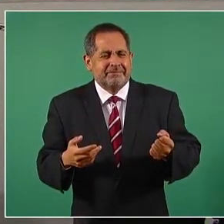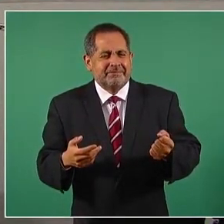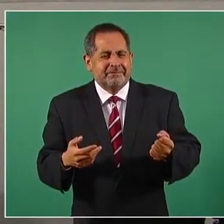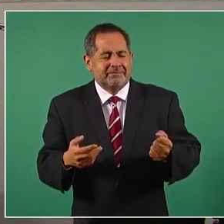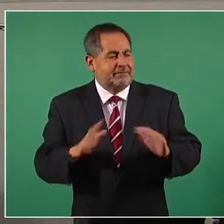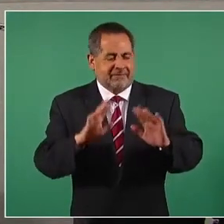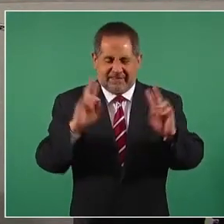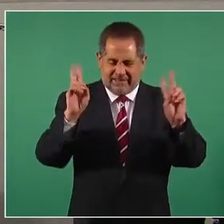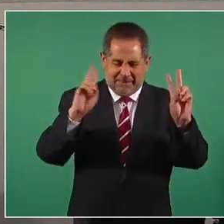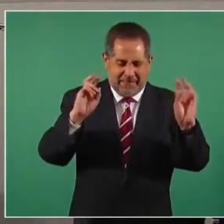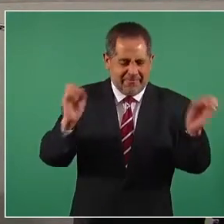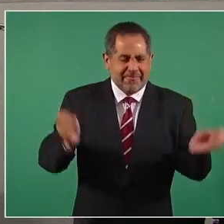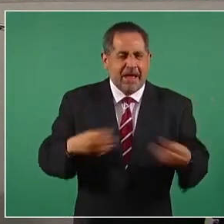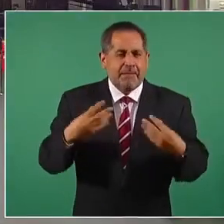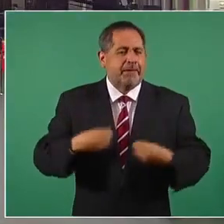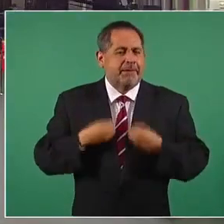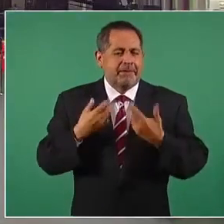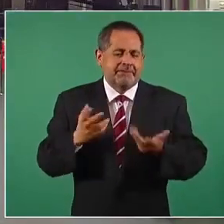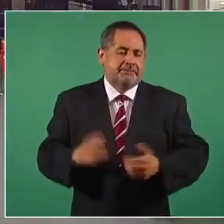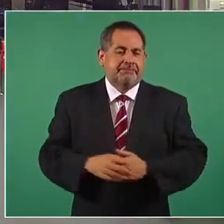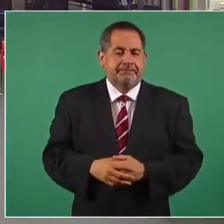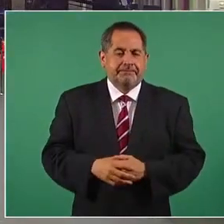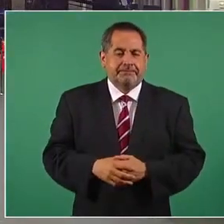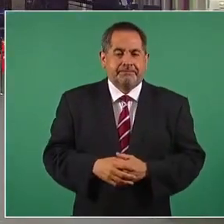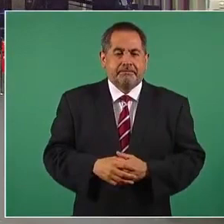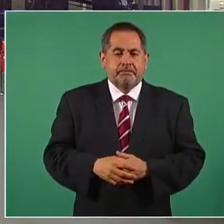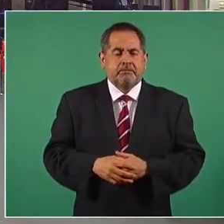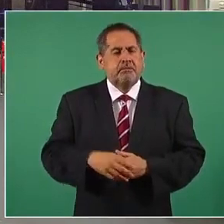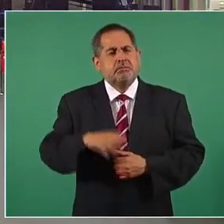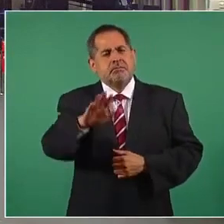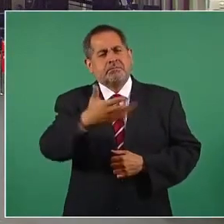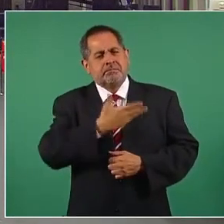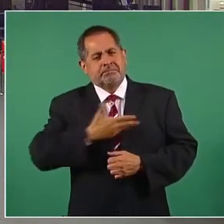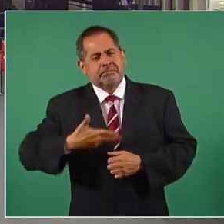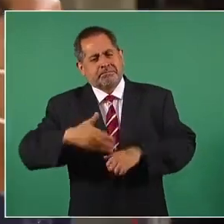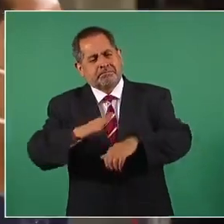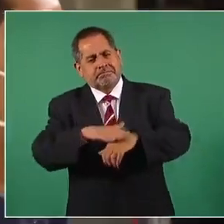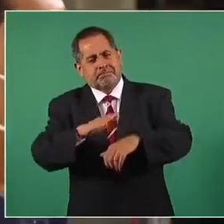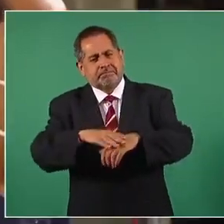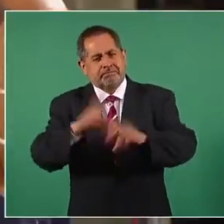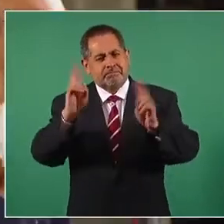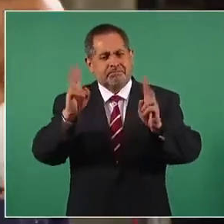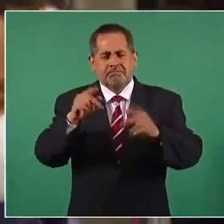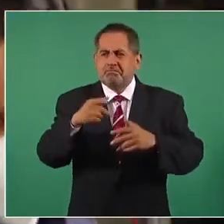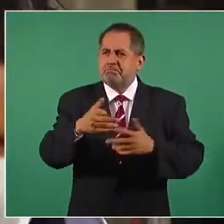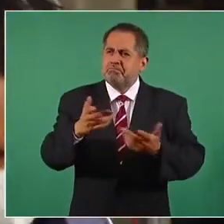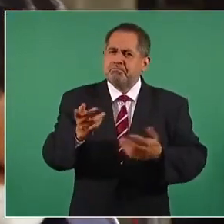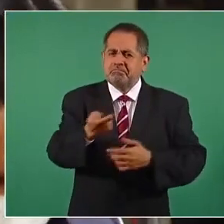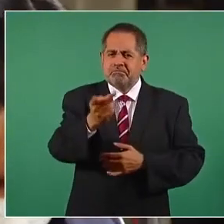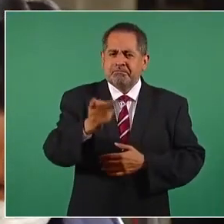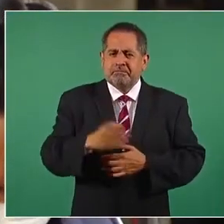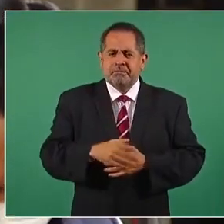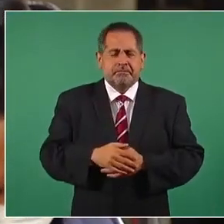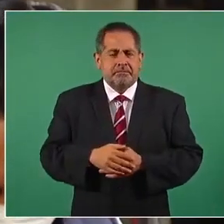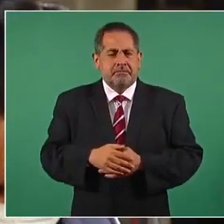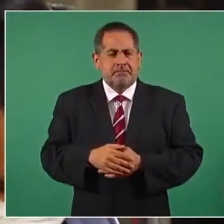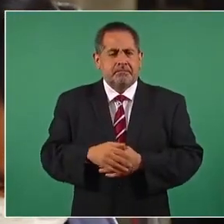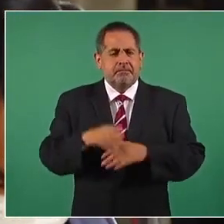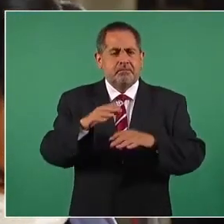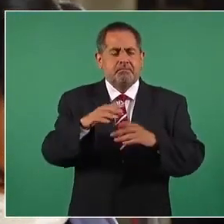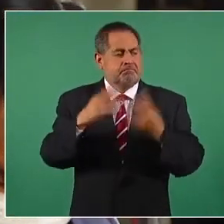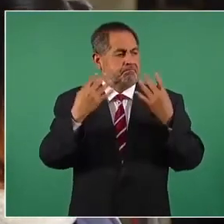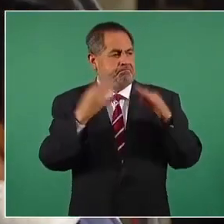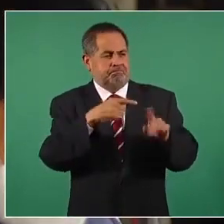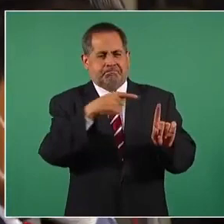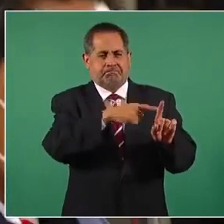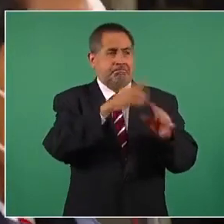Déjame vivir. Presidente, ¿y se ha pensado, por ejemplo, en esta sección, no solo de cuando desmiente